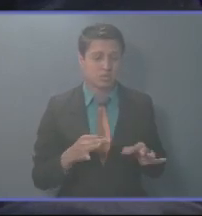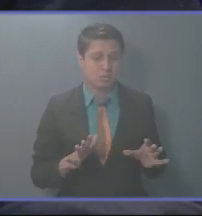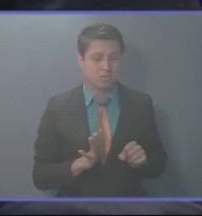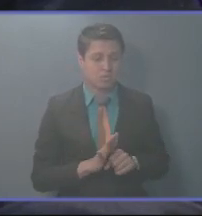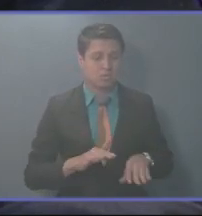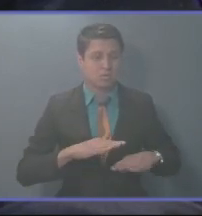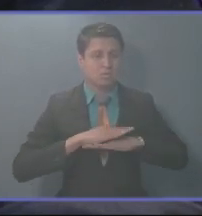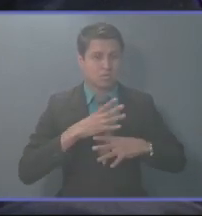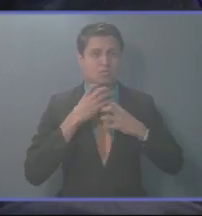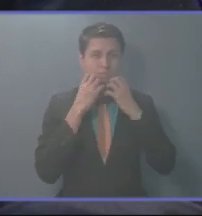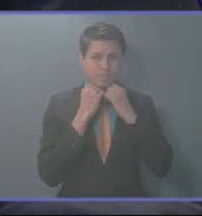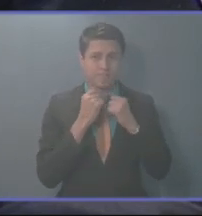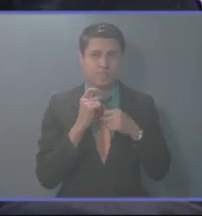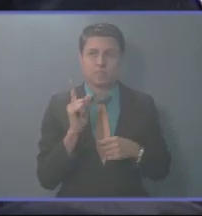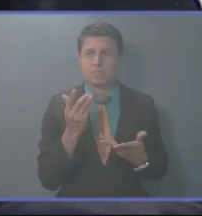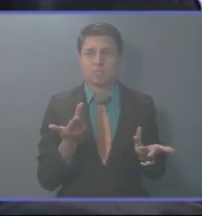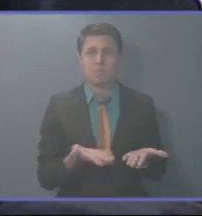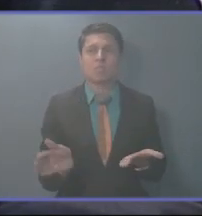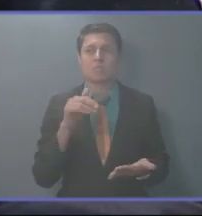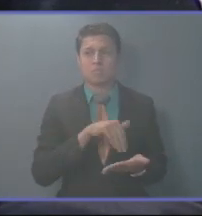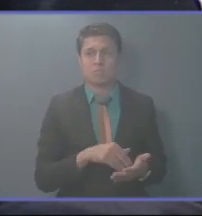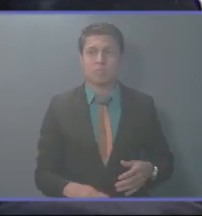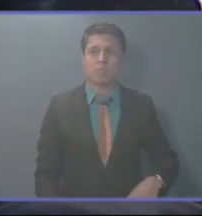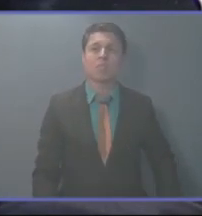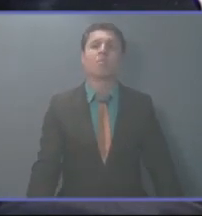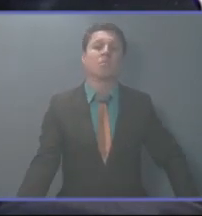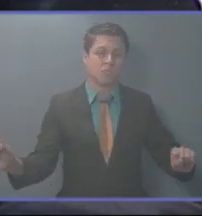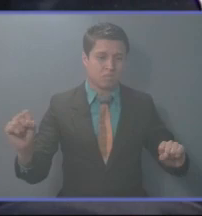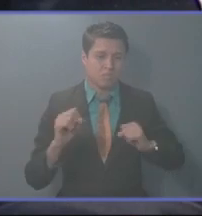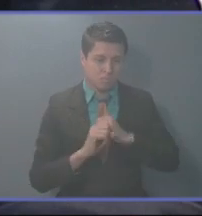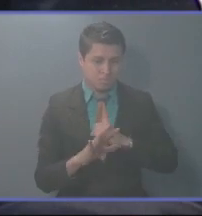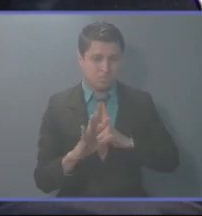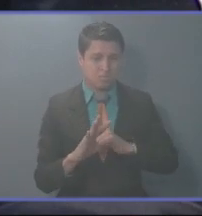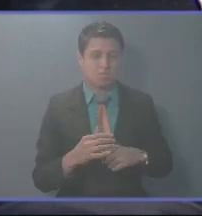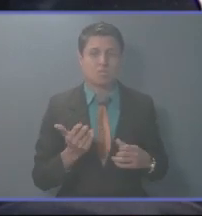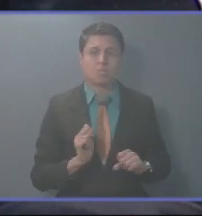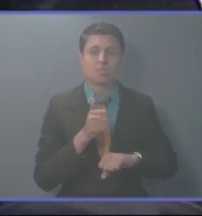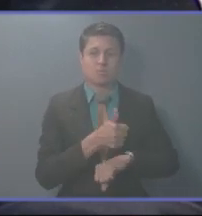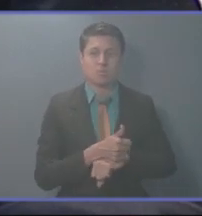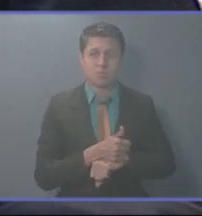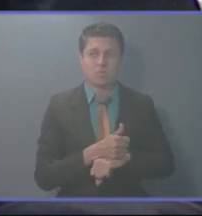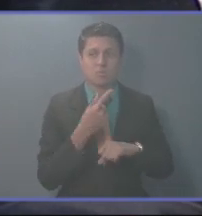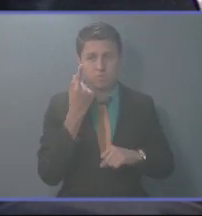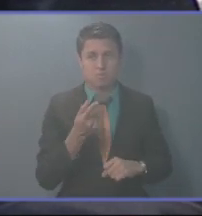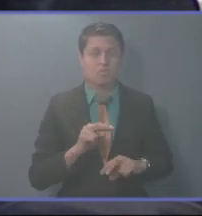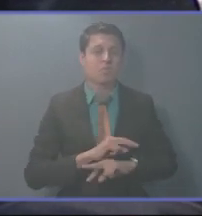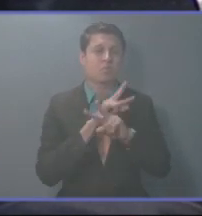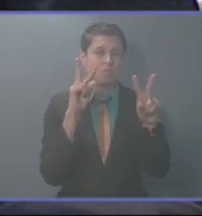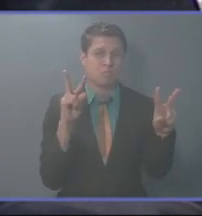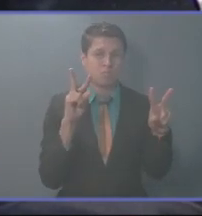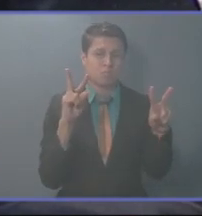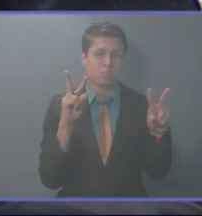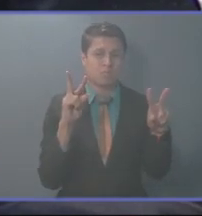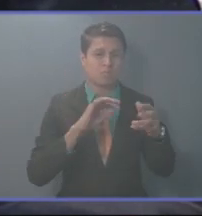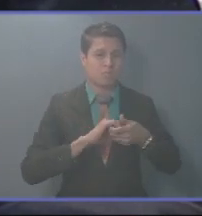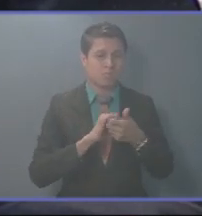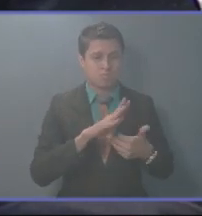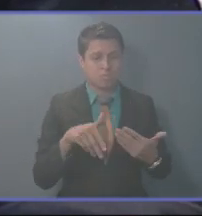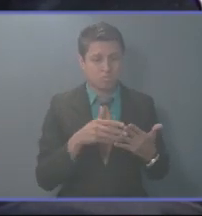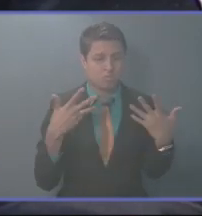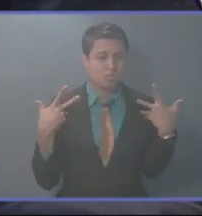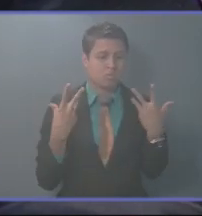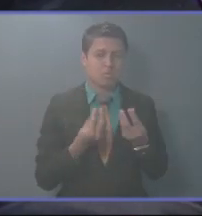y garantías de no repetición, impulsando una efectiva consolidación de la paz y reconciliación de la